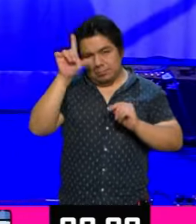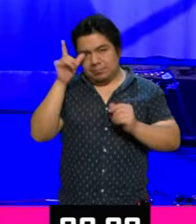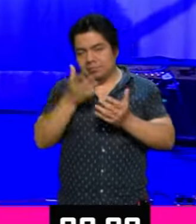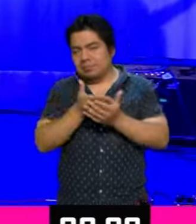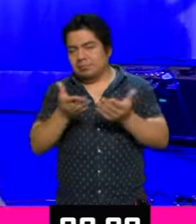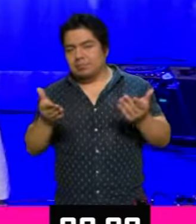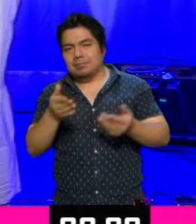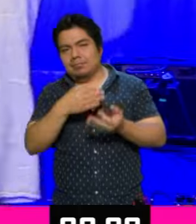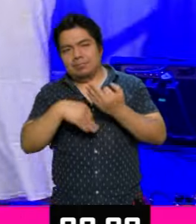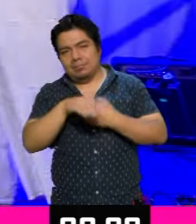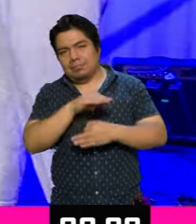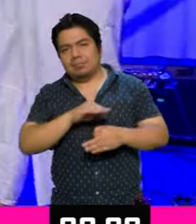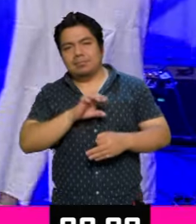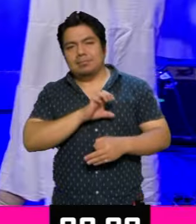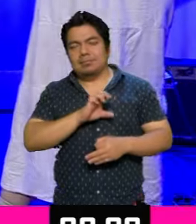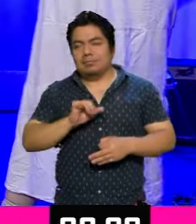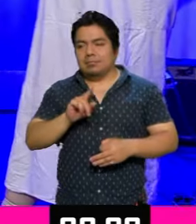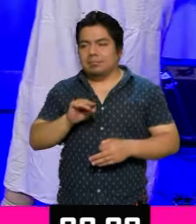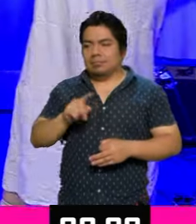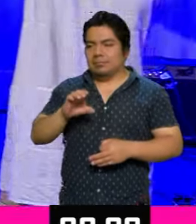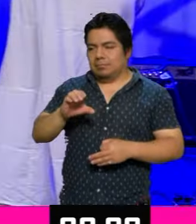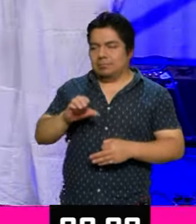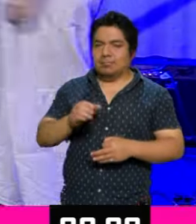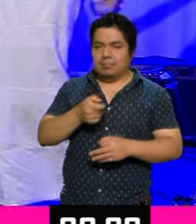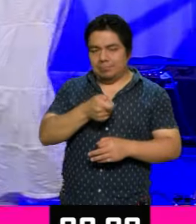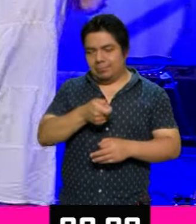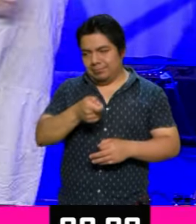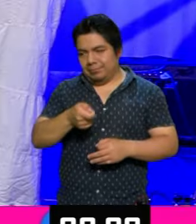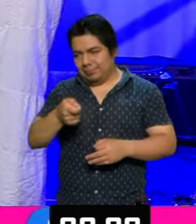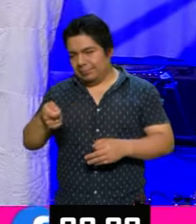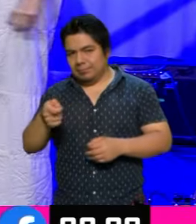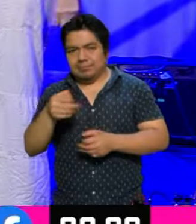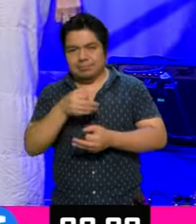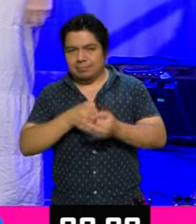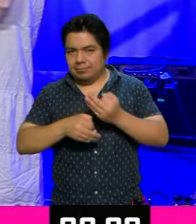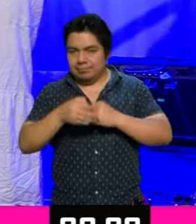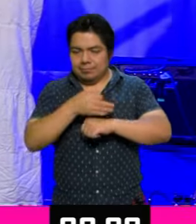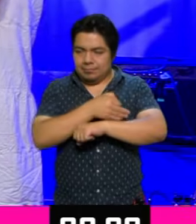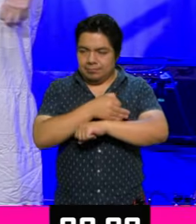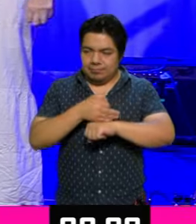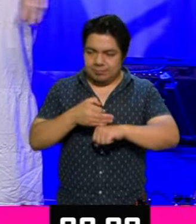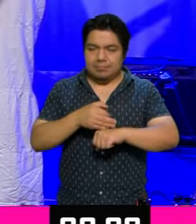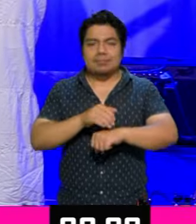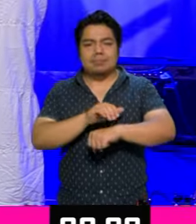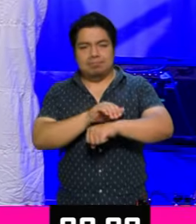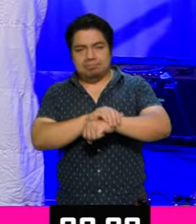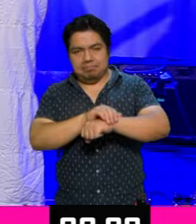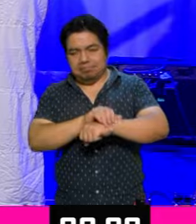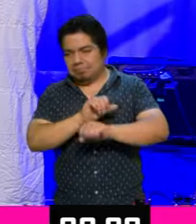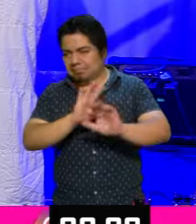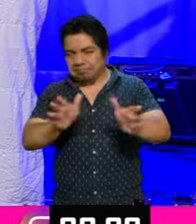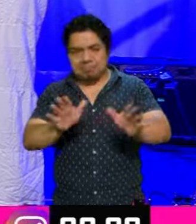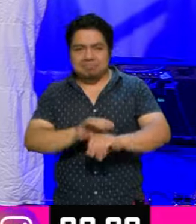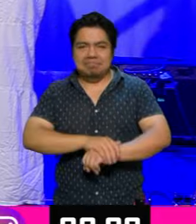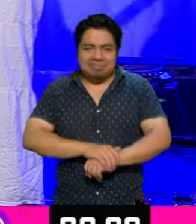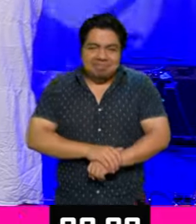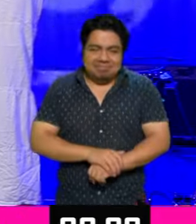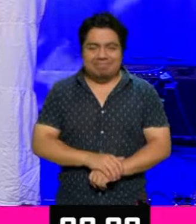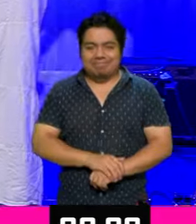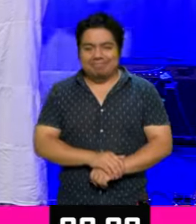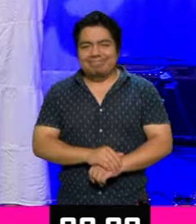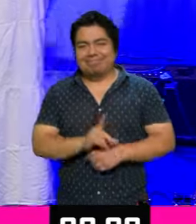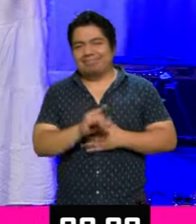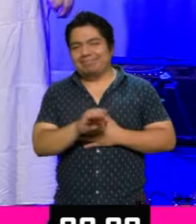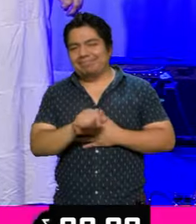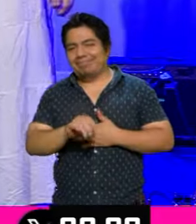raza de Ecatepec, alguien en especial, rápido. A toda la familia y los amigos, y ya. Ahí estamos.